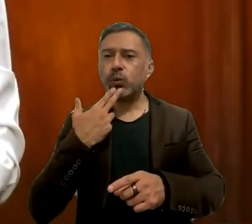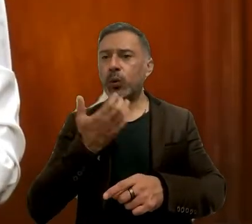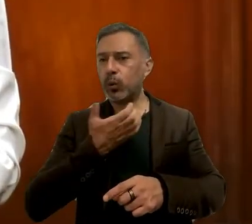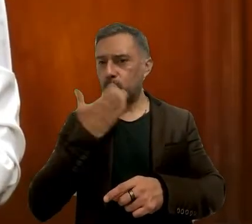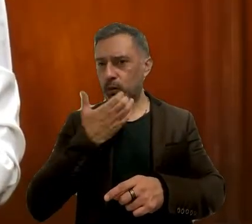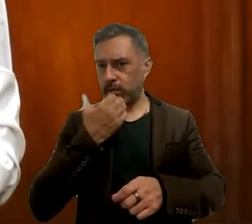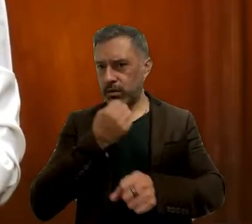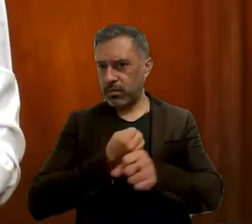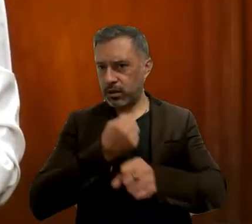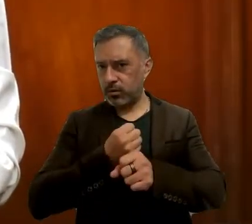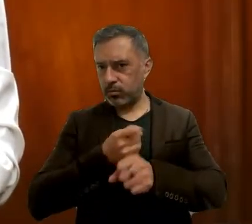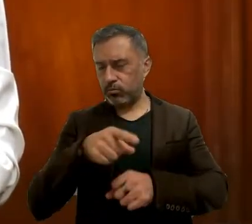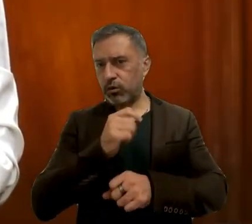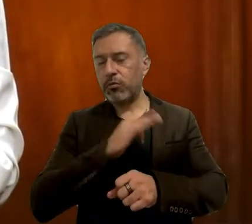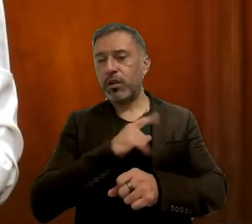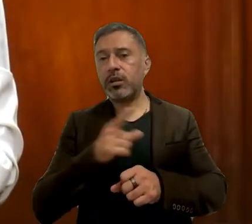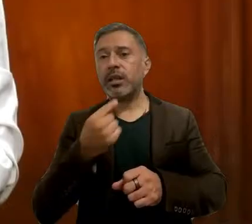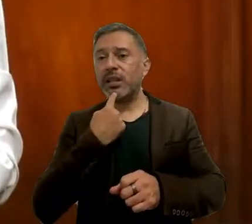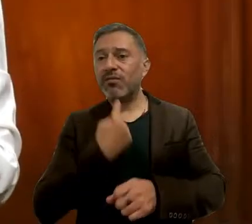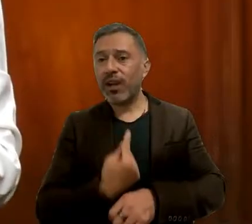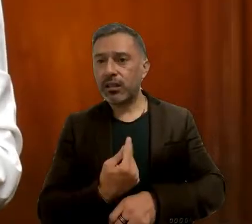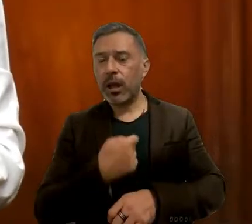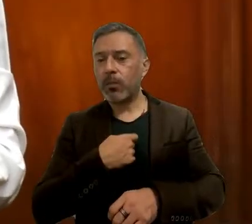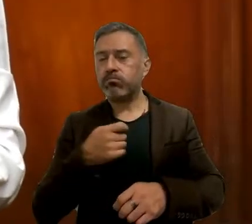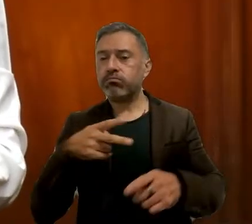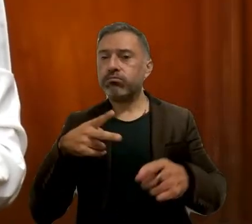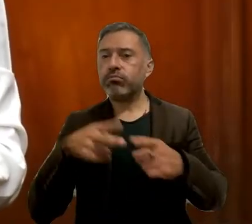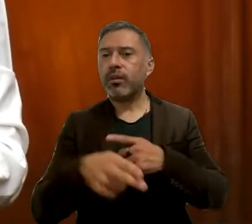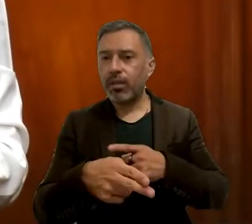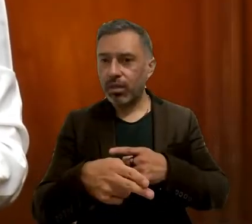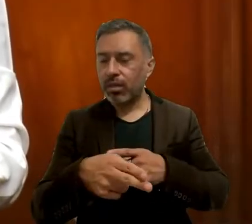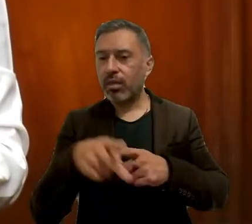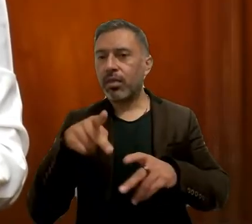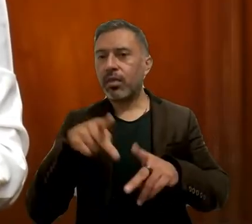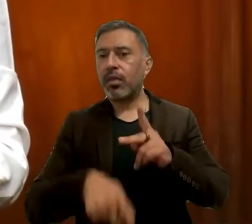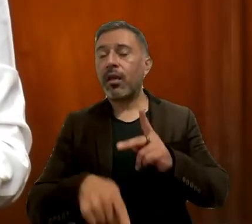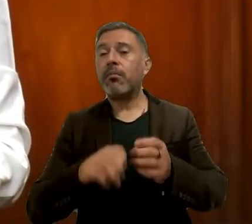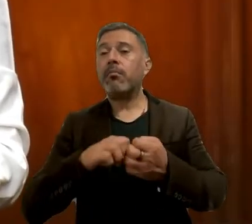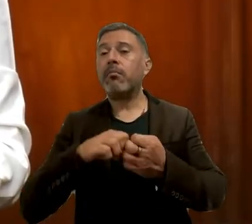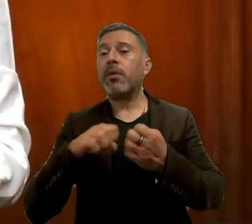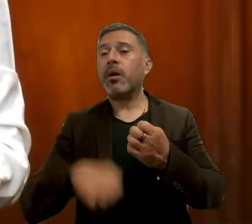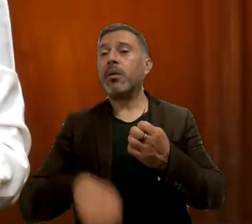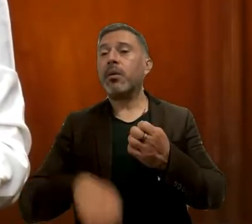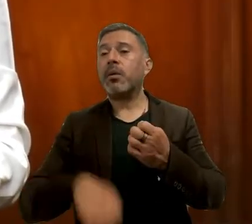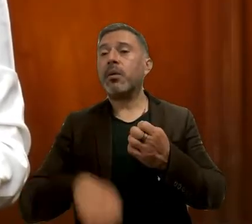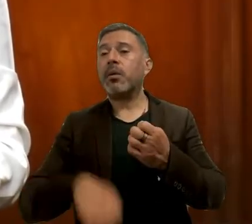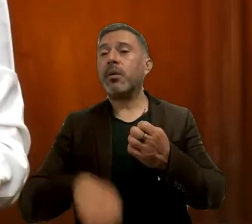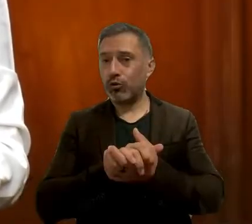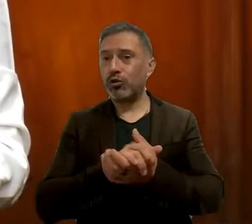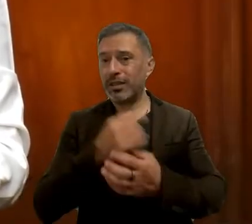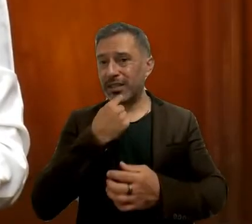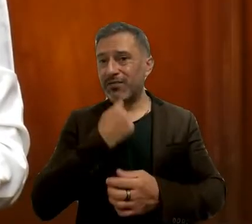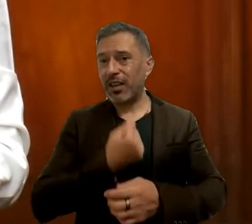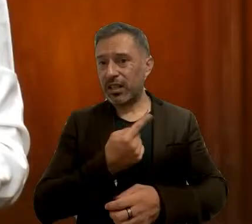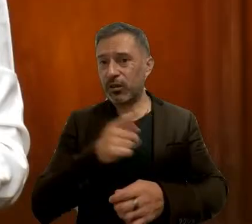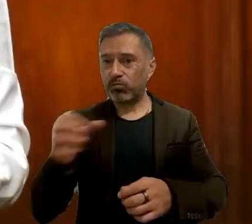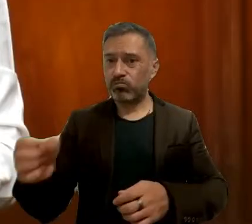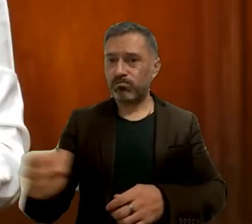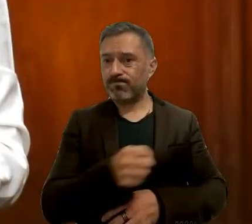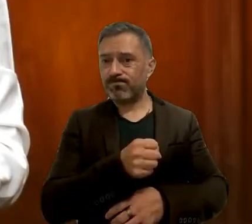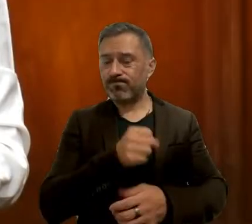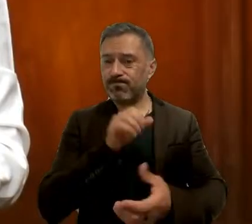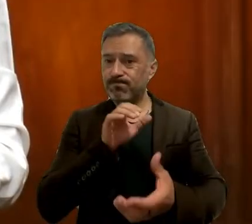hacen que sea interrumpida la infancia, tal como es el caso de los matrimonios infantiles, a los cuales aún son